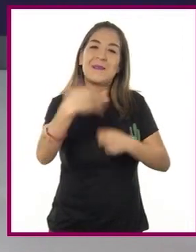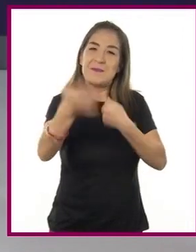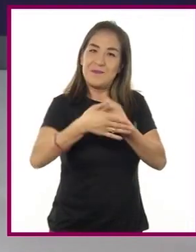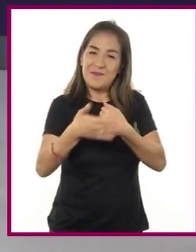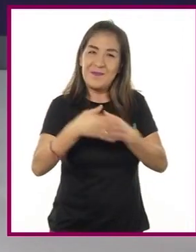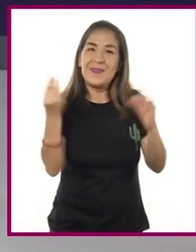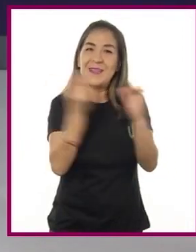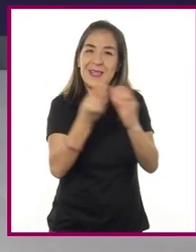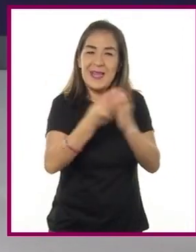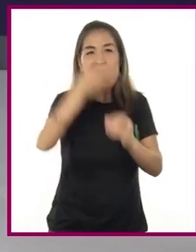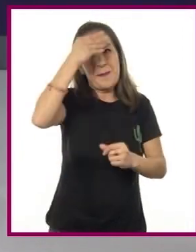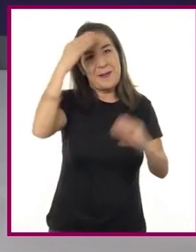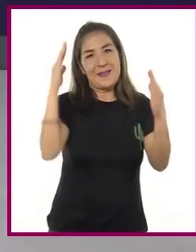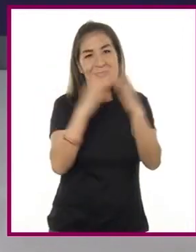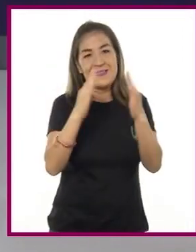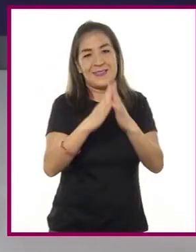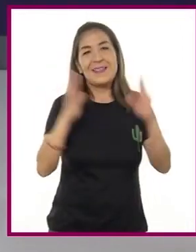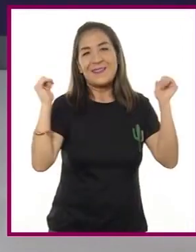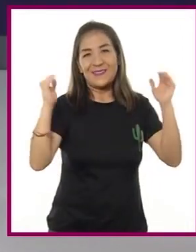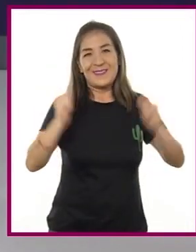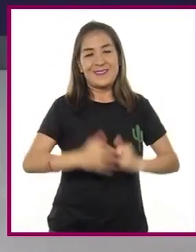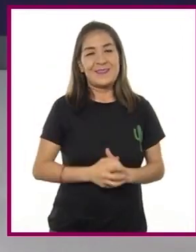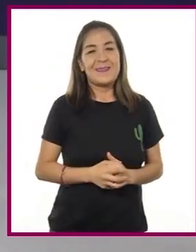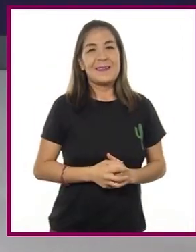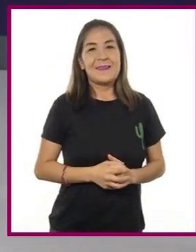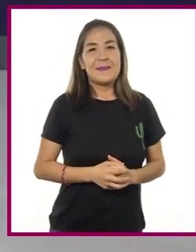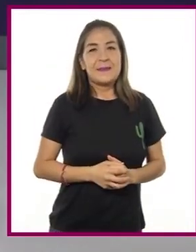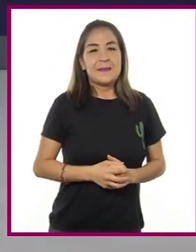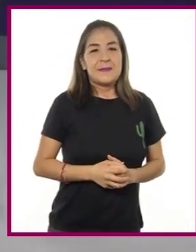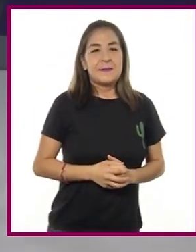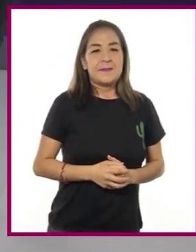de Aprende en Casa. ¡Hasta la próxima!